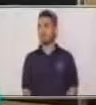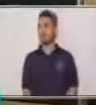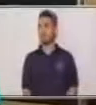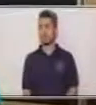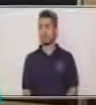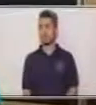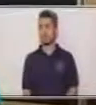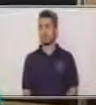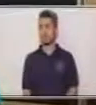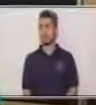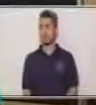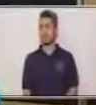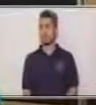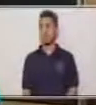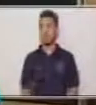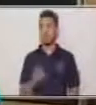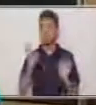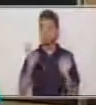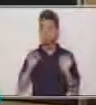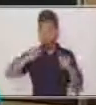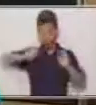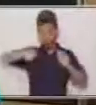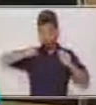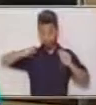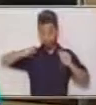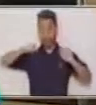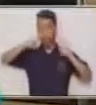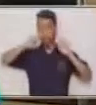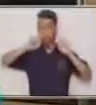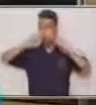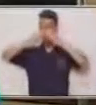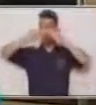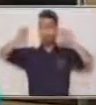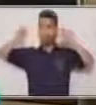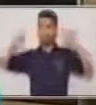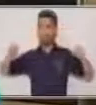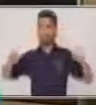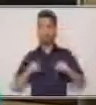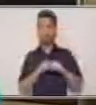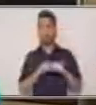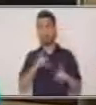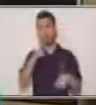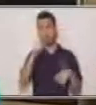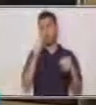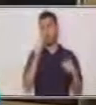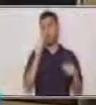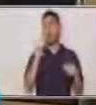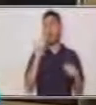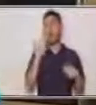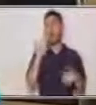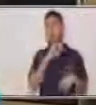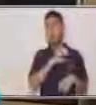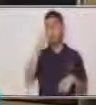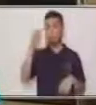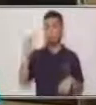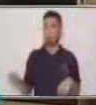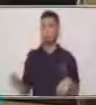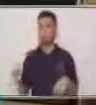y luego puedes tomar las medidas para poder calcular el perímetro de tus triángulos. Los